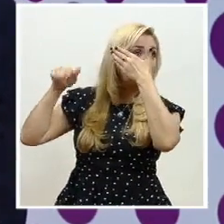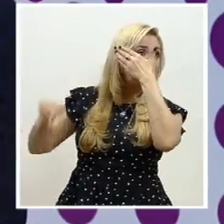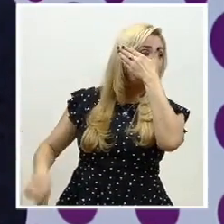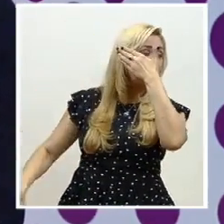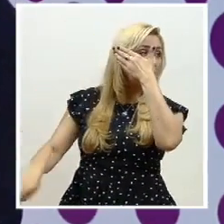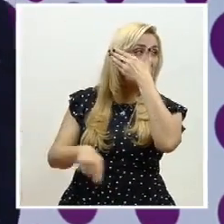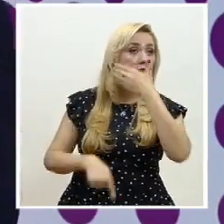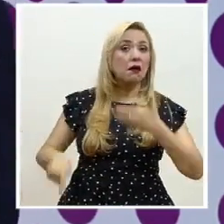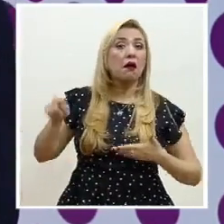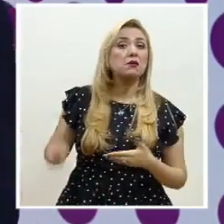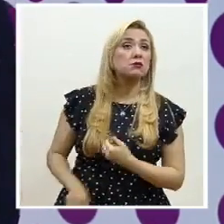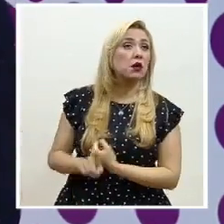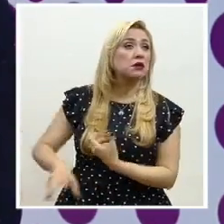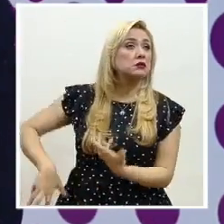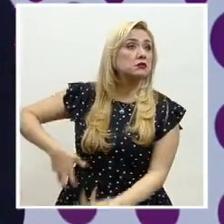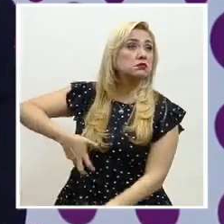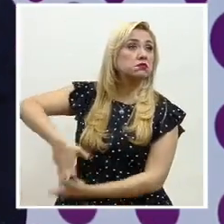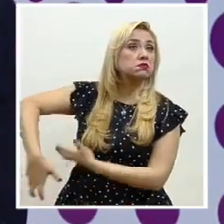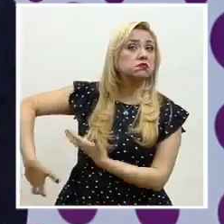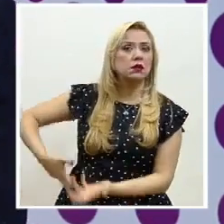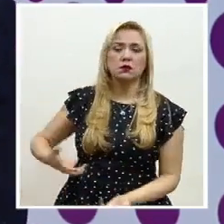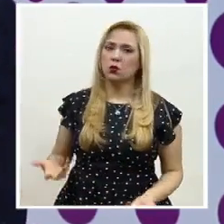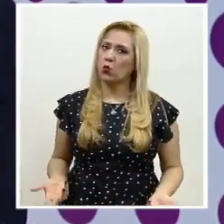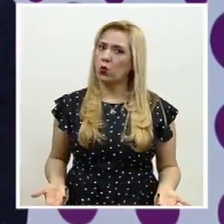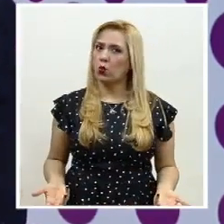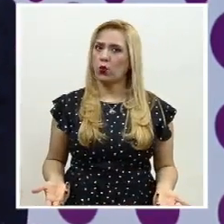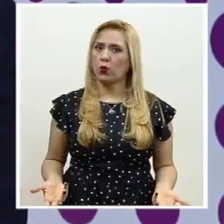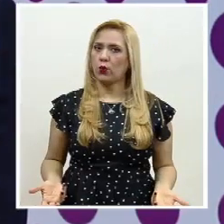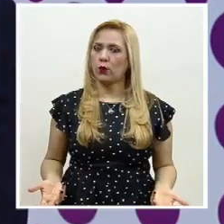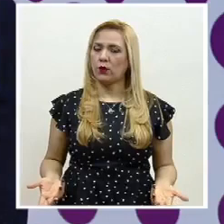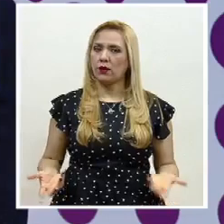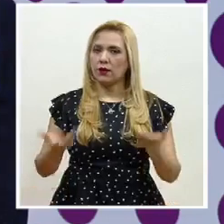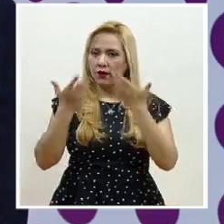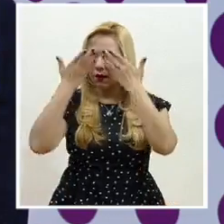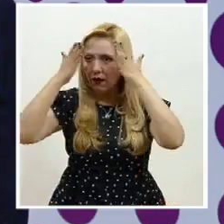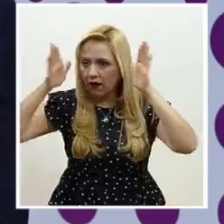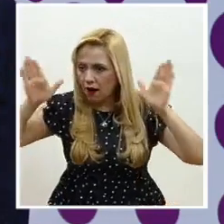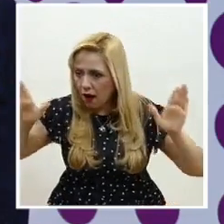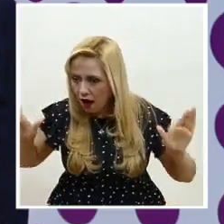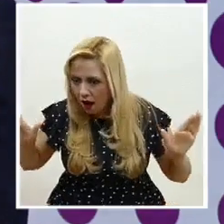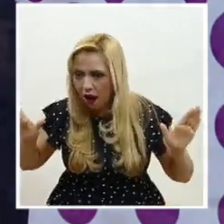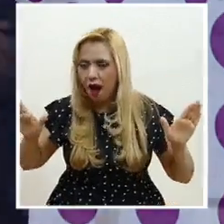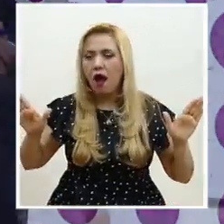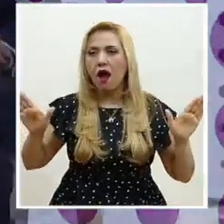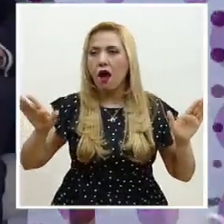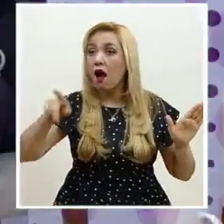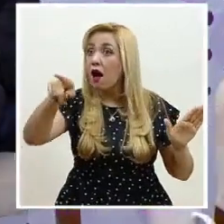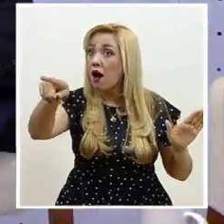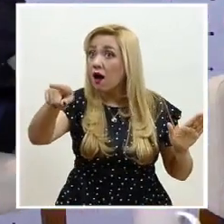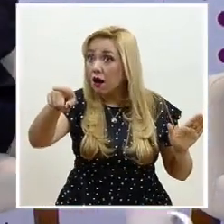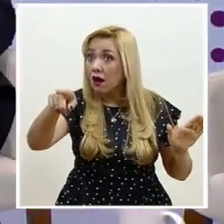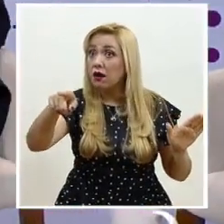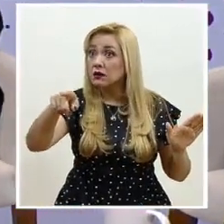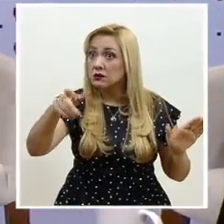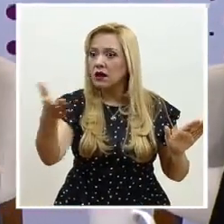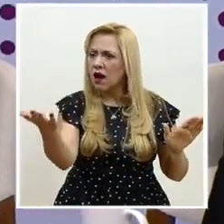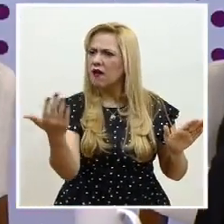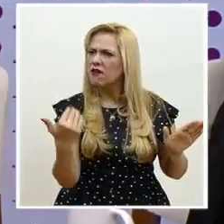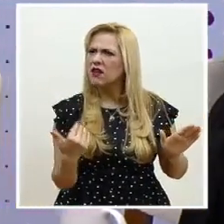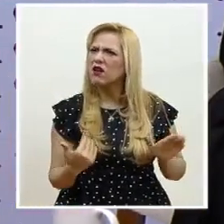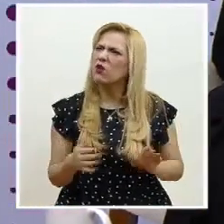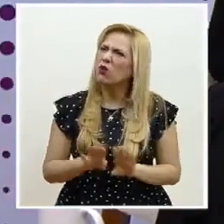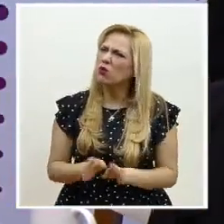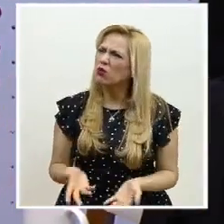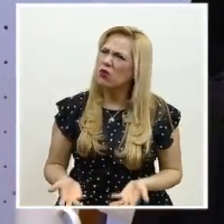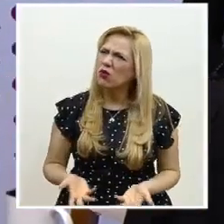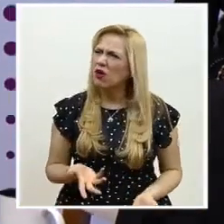abajo puede ser un problema. Entonces parte de la experiencia profesional es que hay gente que con su experiencia puede aportar y puede decir lo